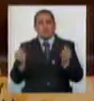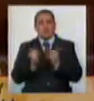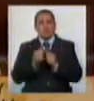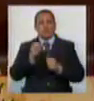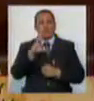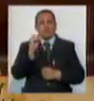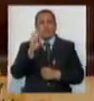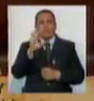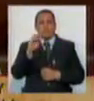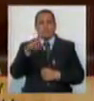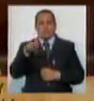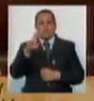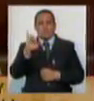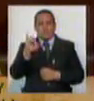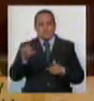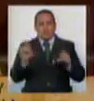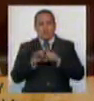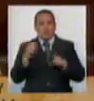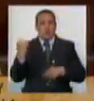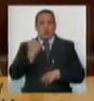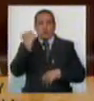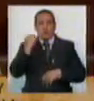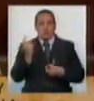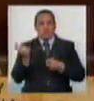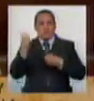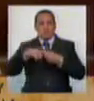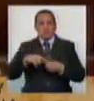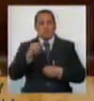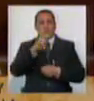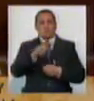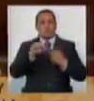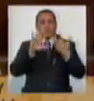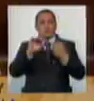COFOPRI, se ha logrado la inscripción de